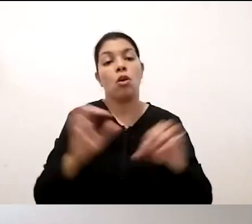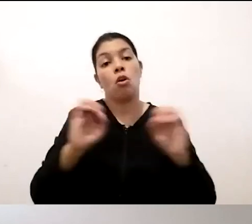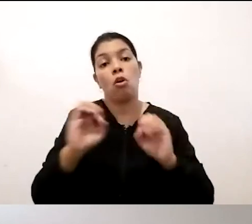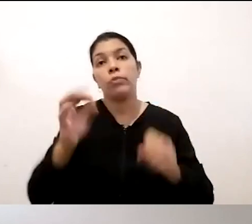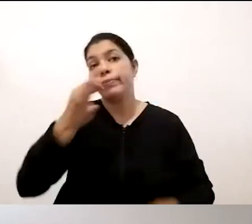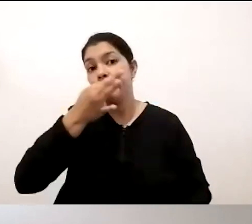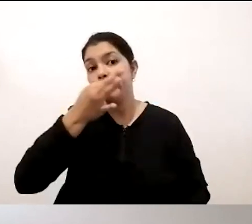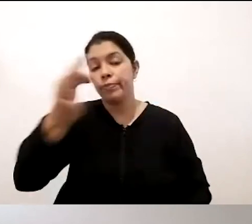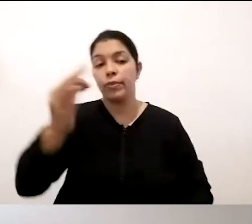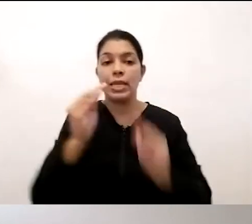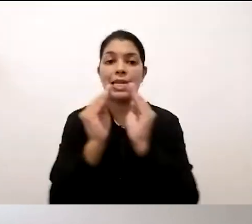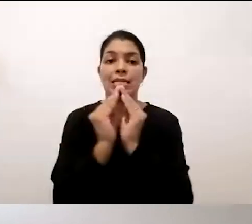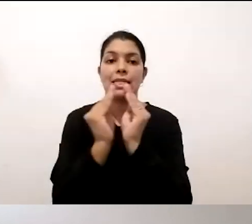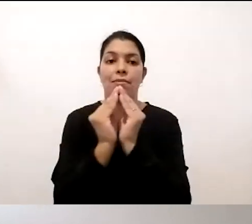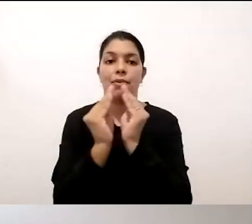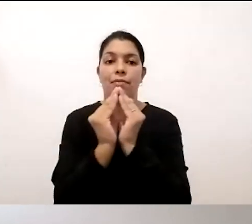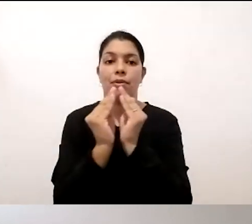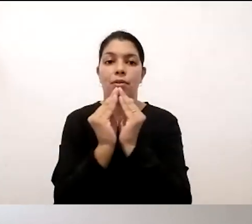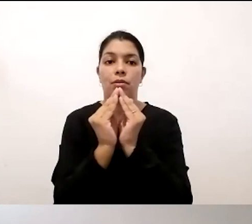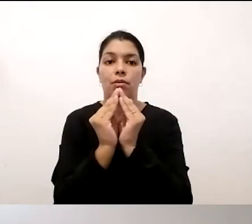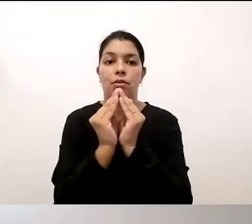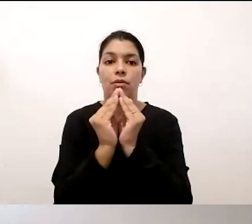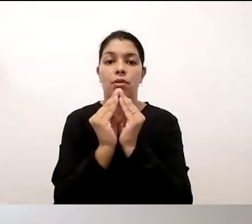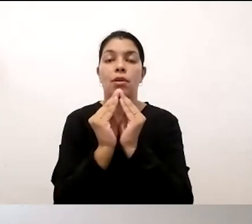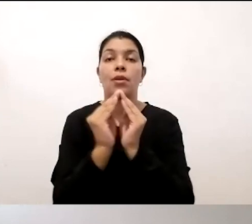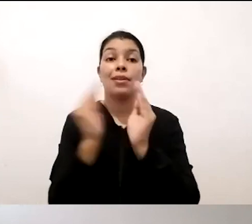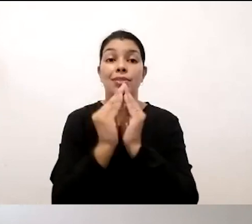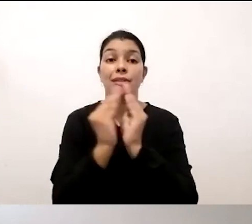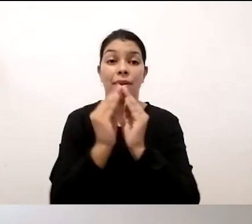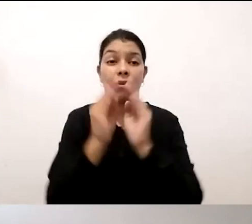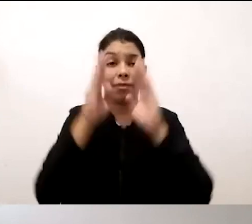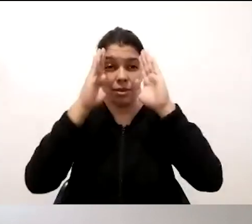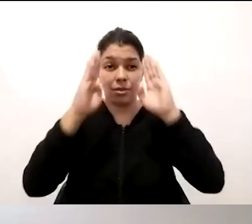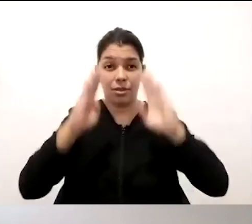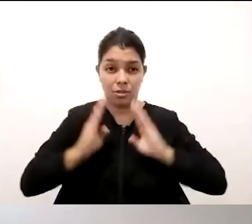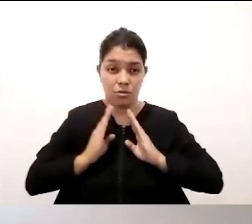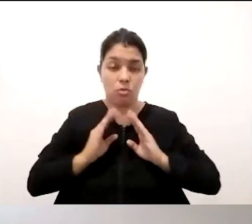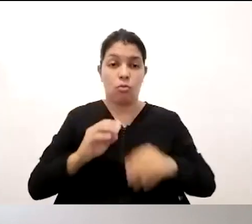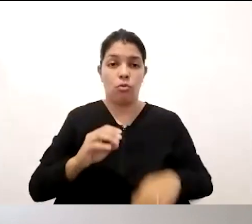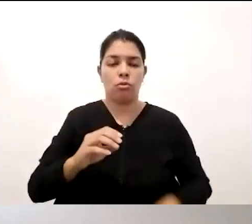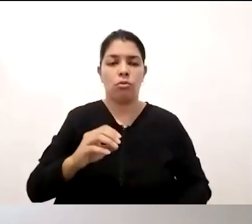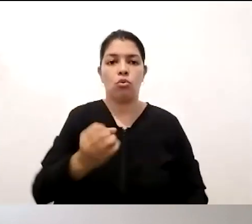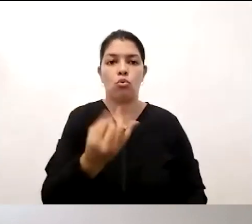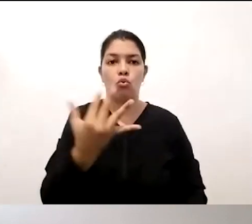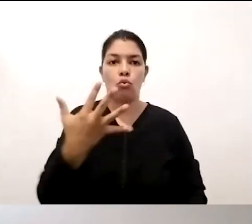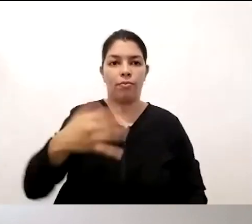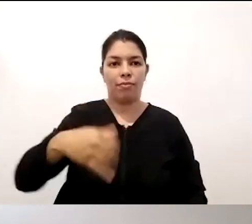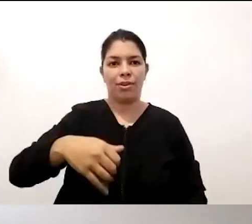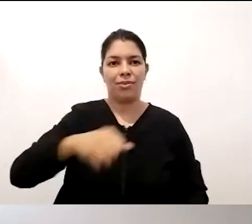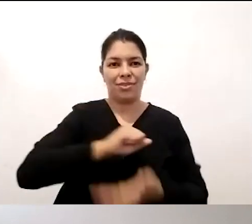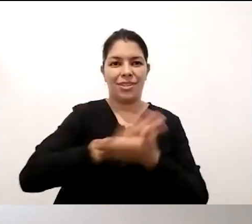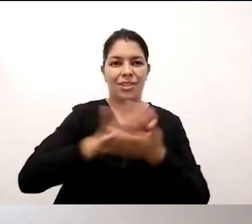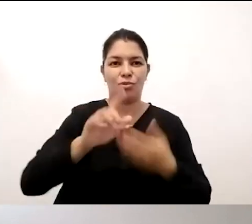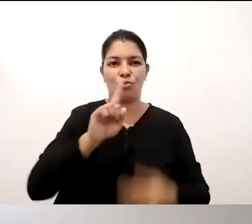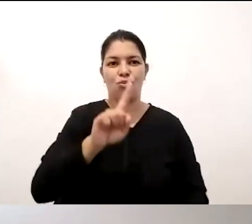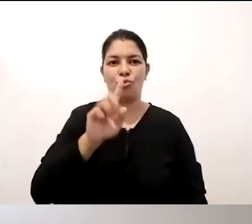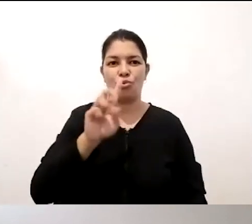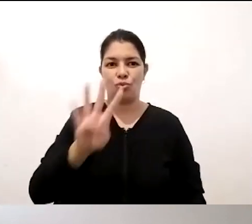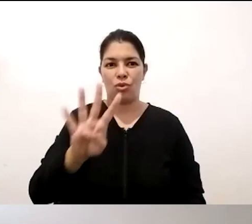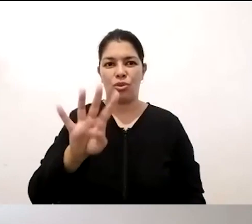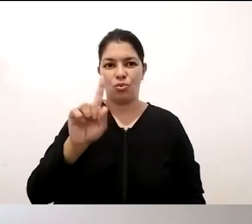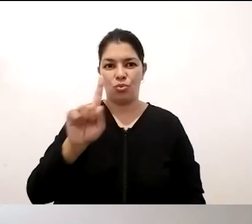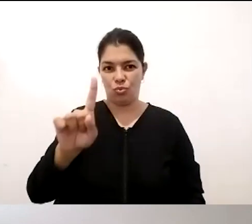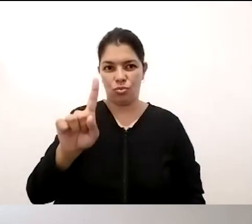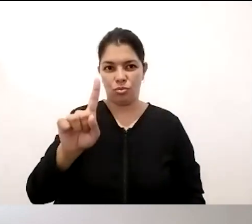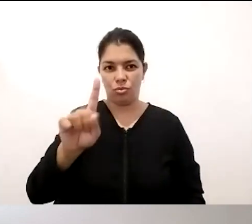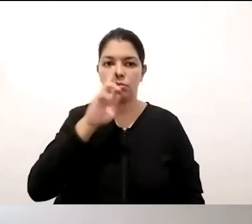atención está por dos medios. Uno, hay una línea gratuita que es la 141, que es nacional. La